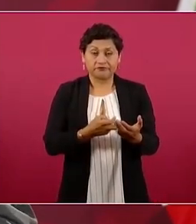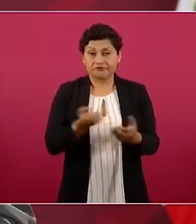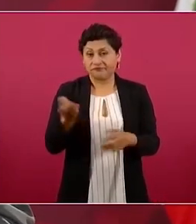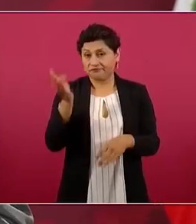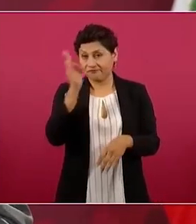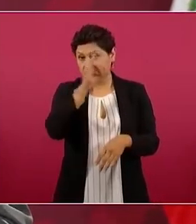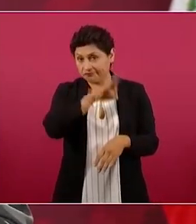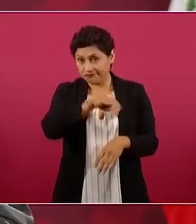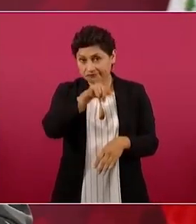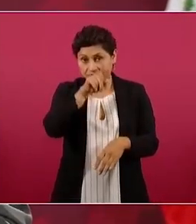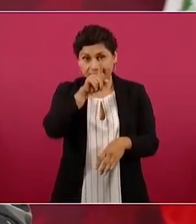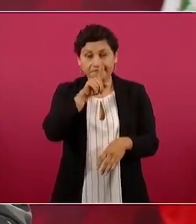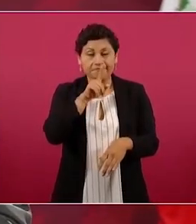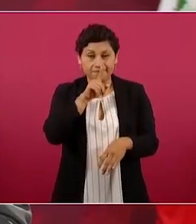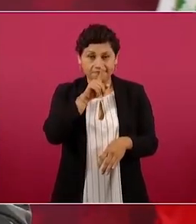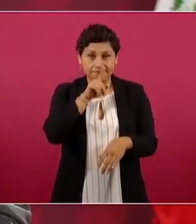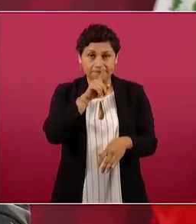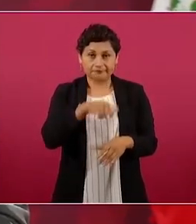falsedad,